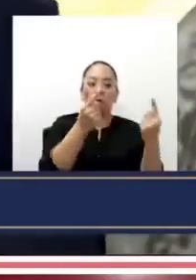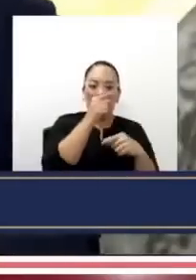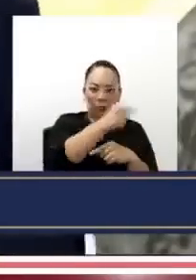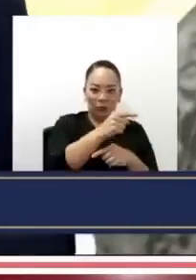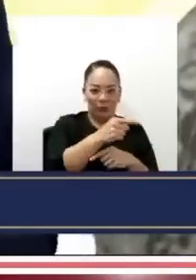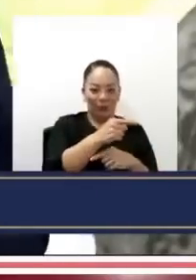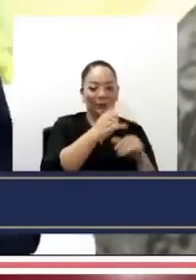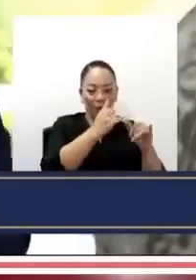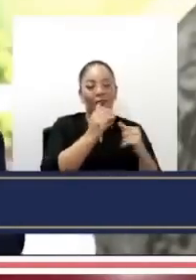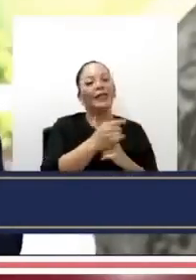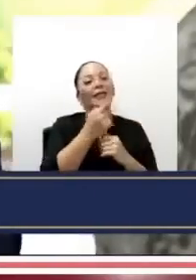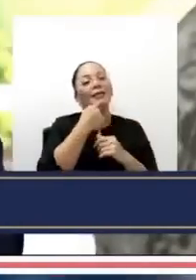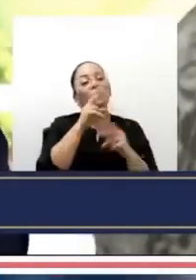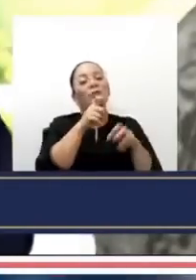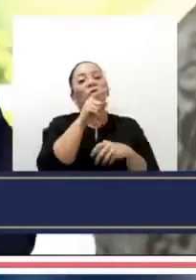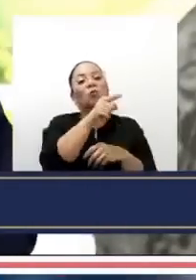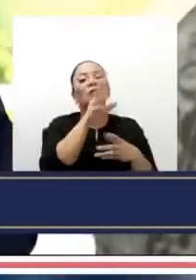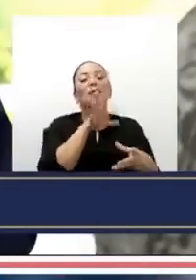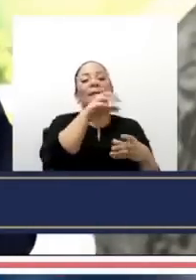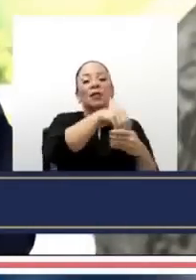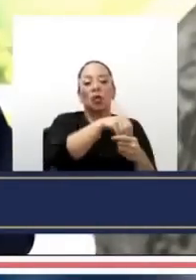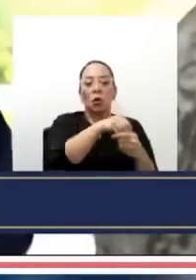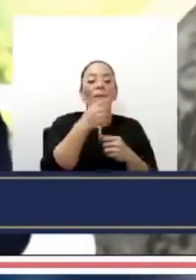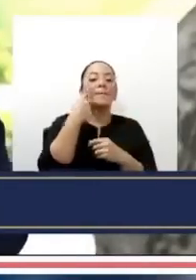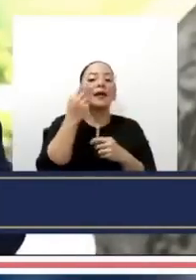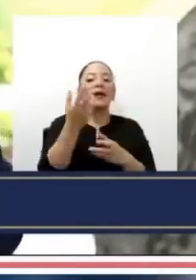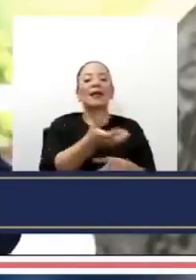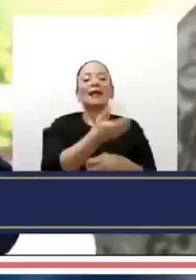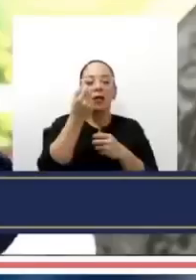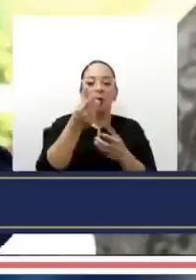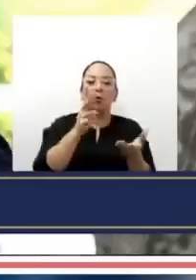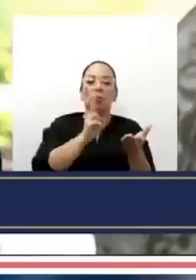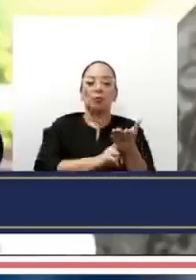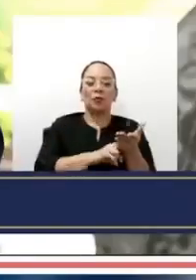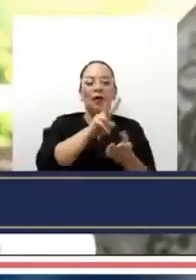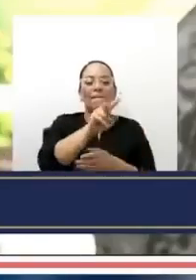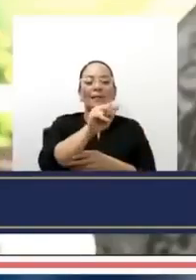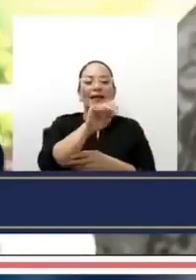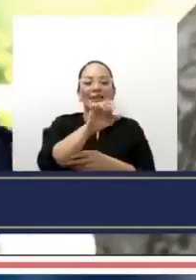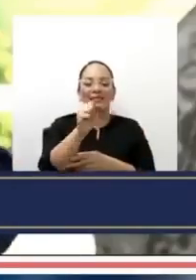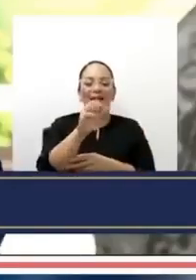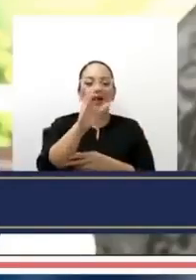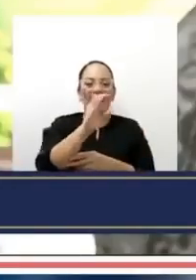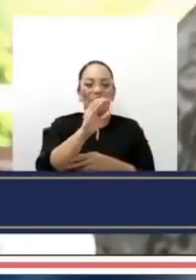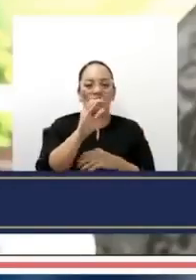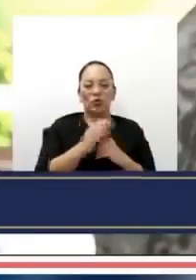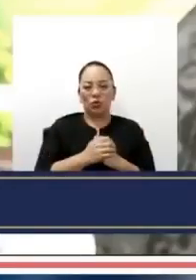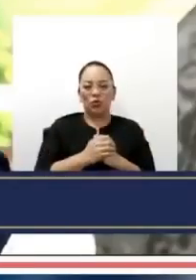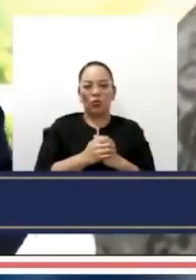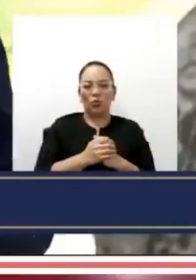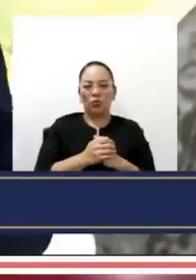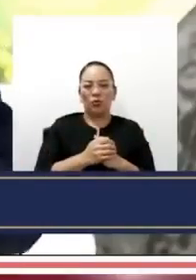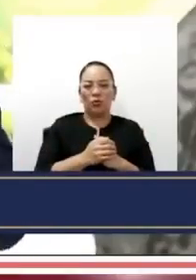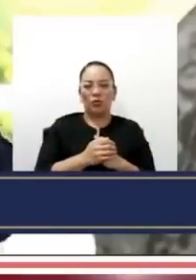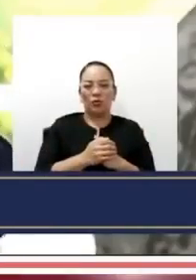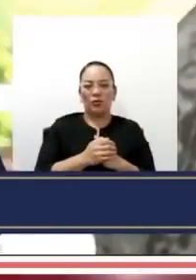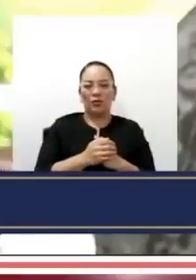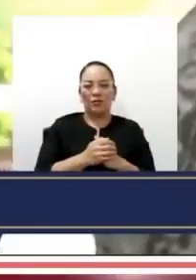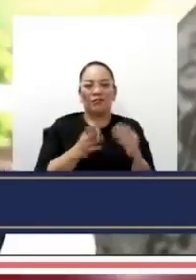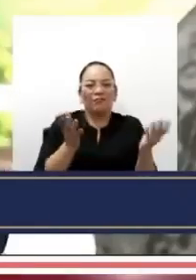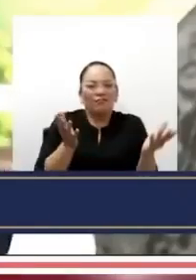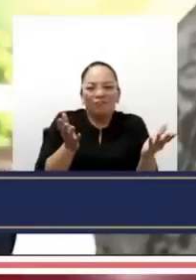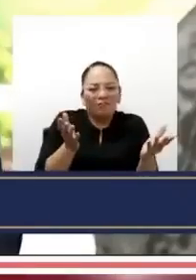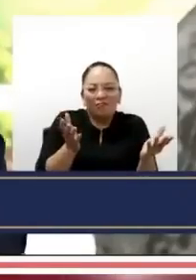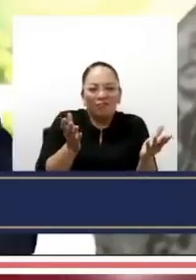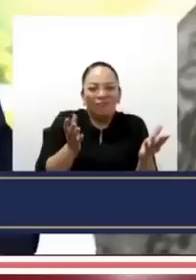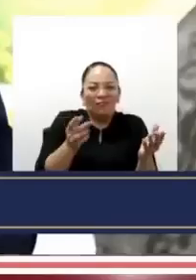porque dice que usted se entrometió para que le quitaran un contrato a Vanessa Castro. Mejor, si usted quiere opinar, pero yo creo que ese asunto